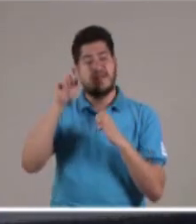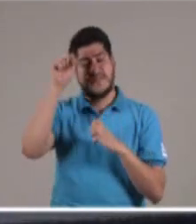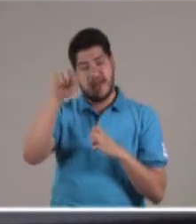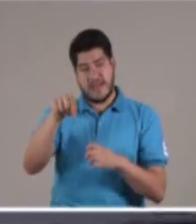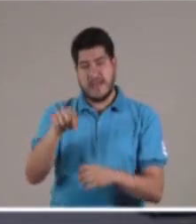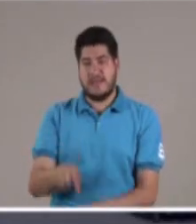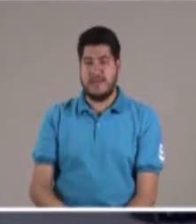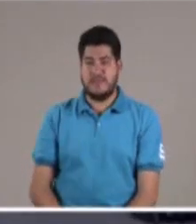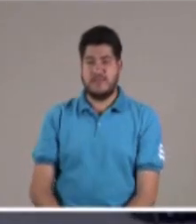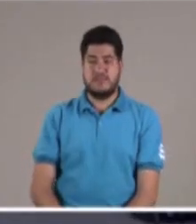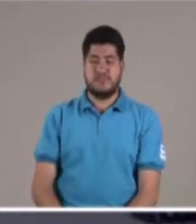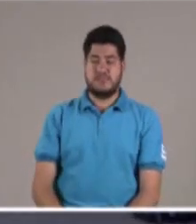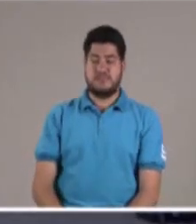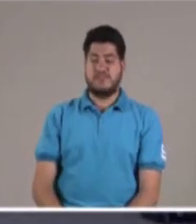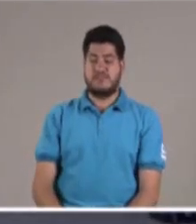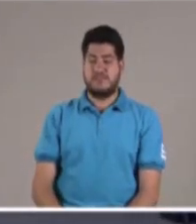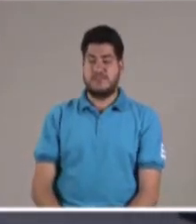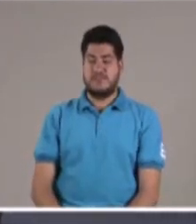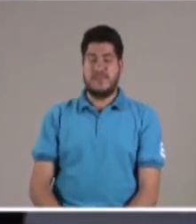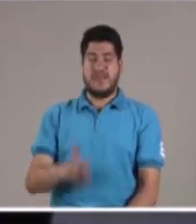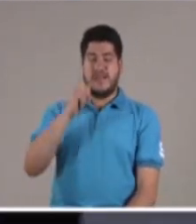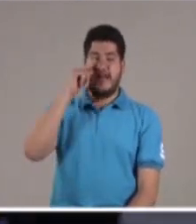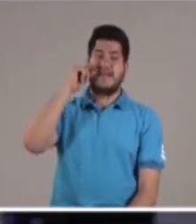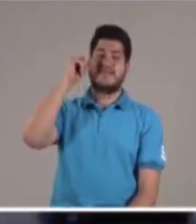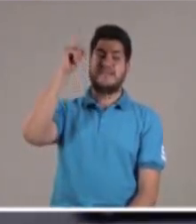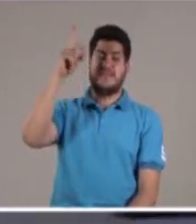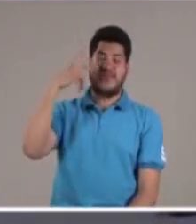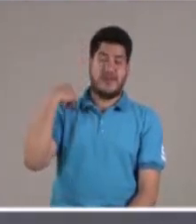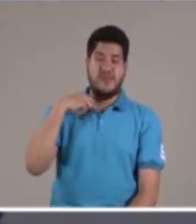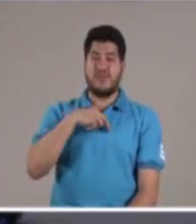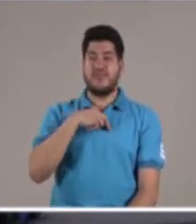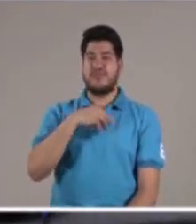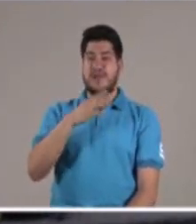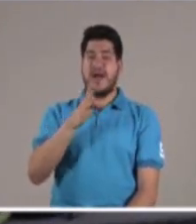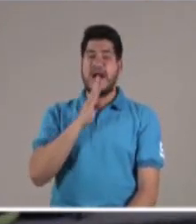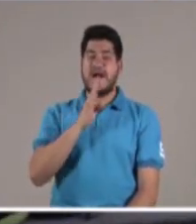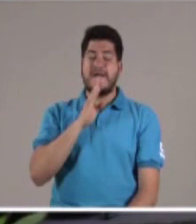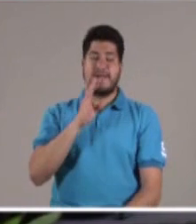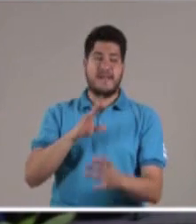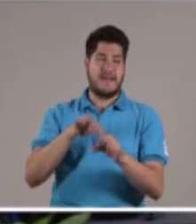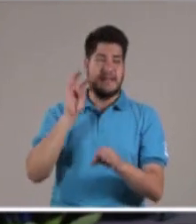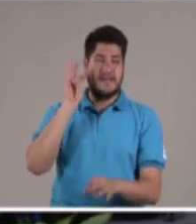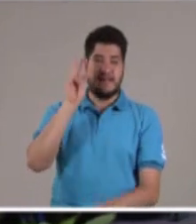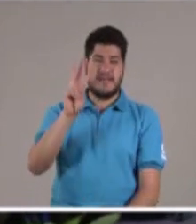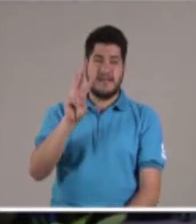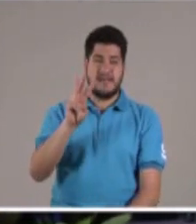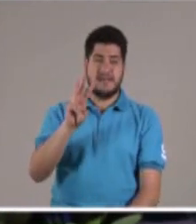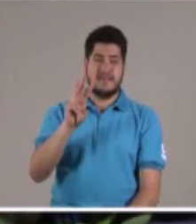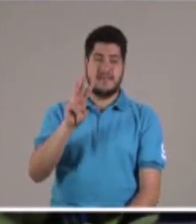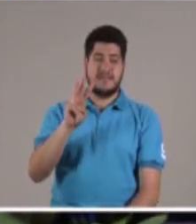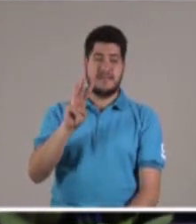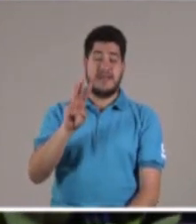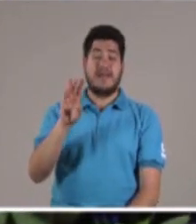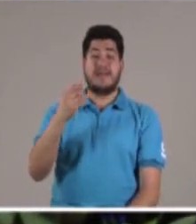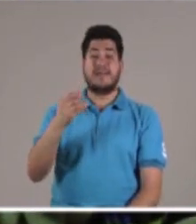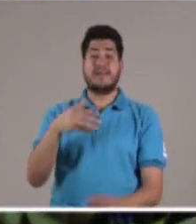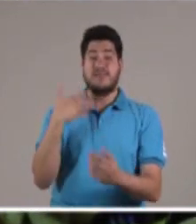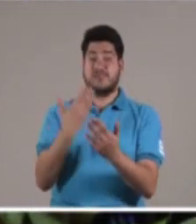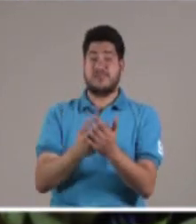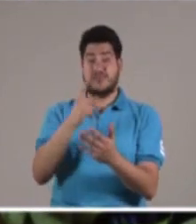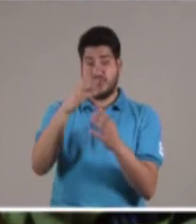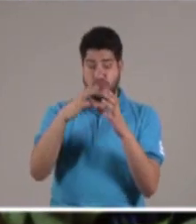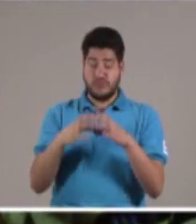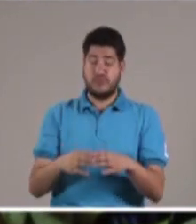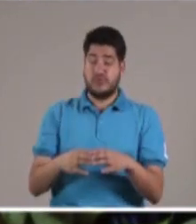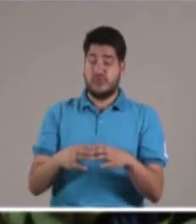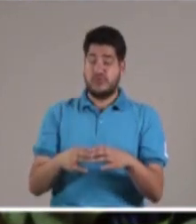aquí el Señor nos habla de tres que caen en un pozo o